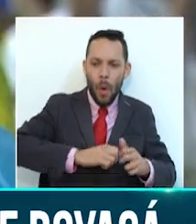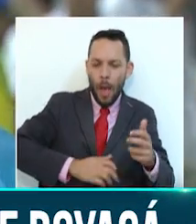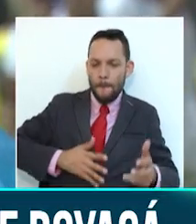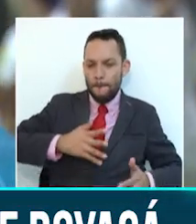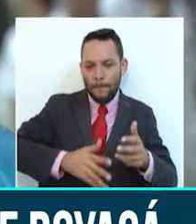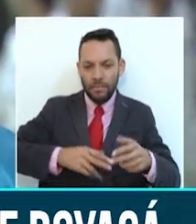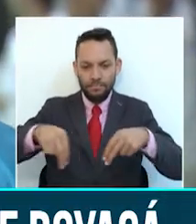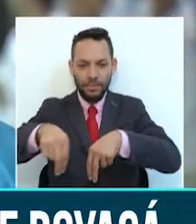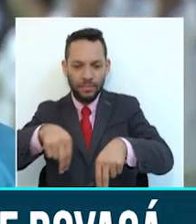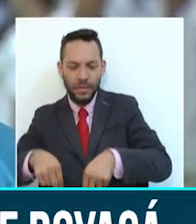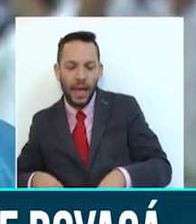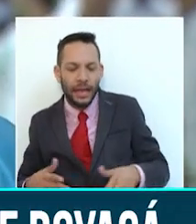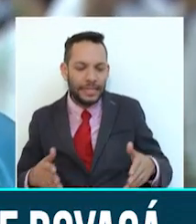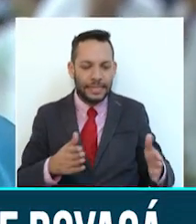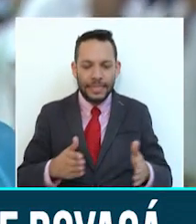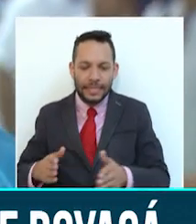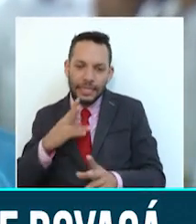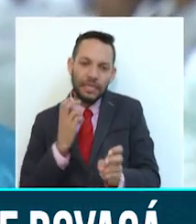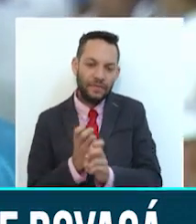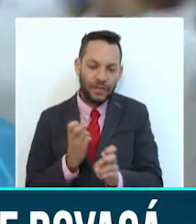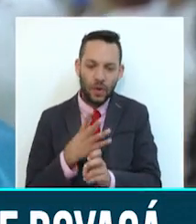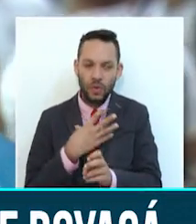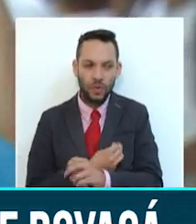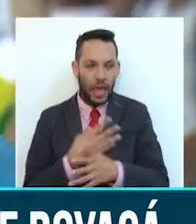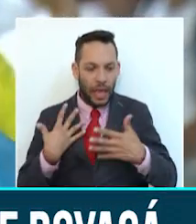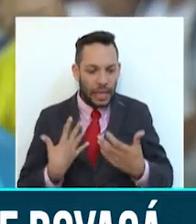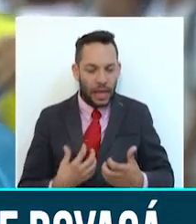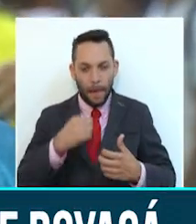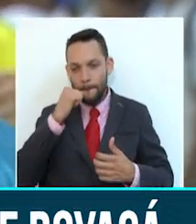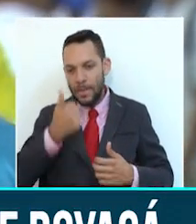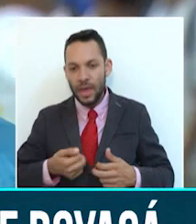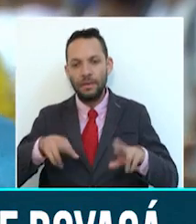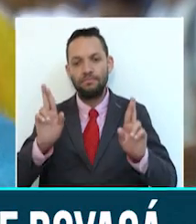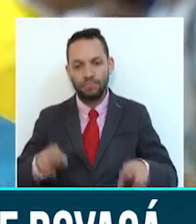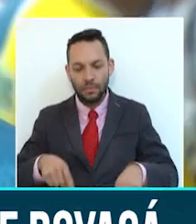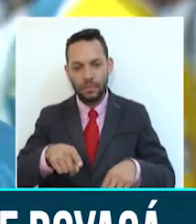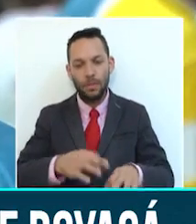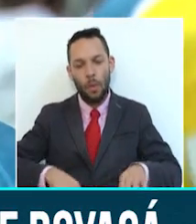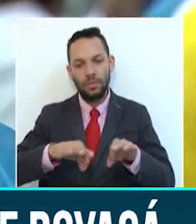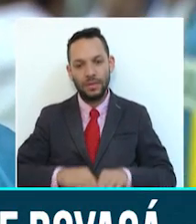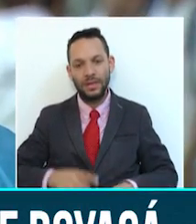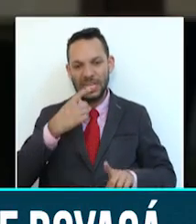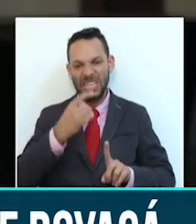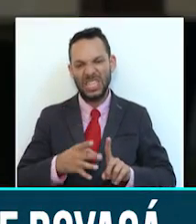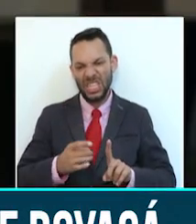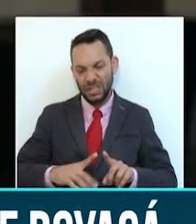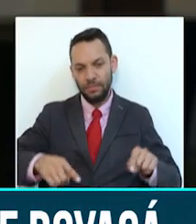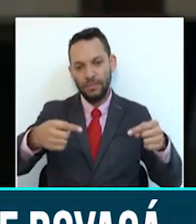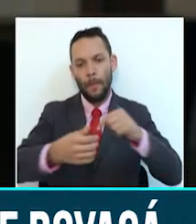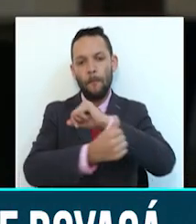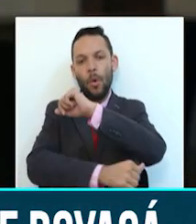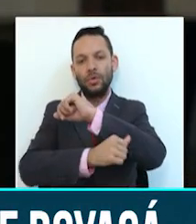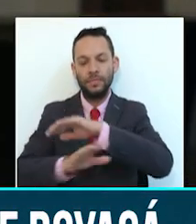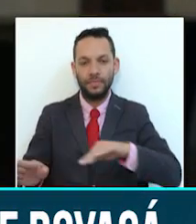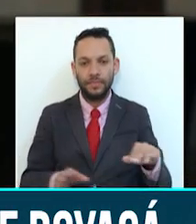el tema de la lesión del compañero. Igual trataré de hacer todo lo posible para que mañana sea un buen encuentro con el departamento de Boyacá.